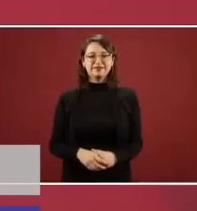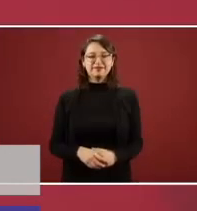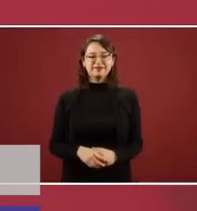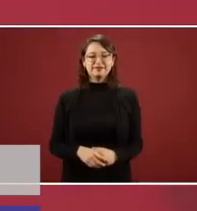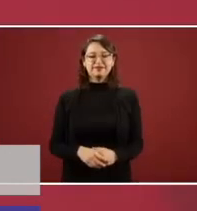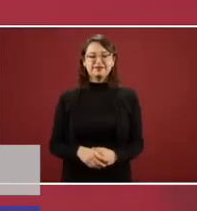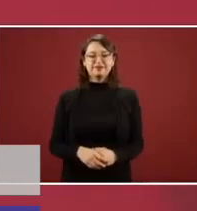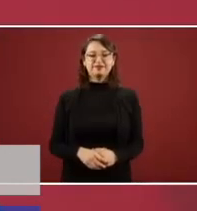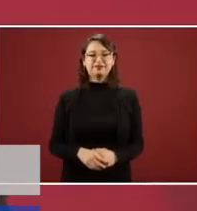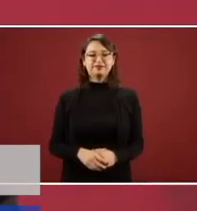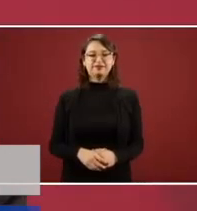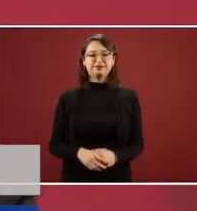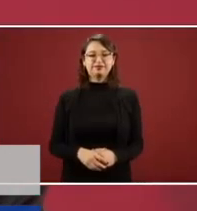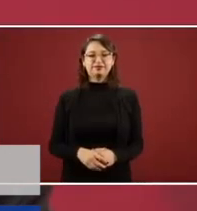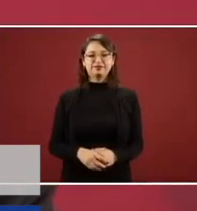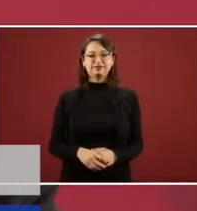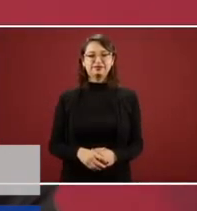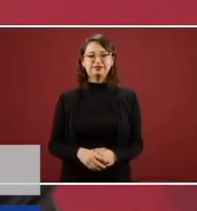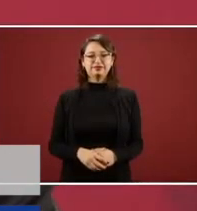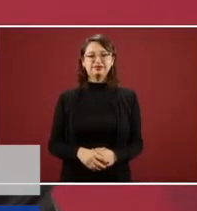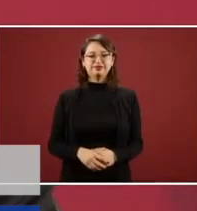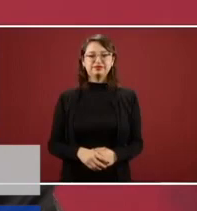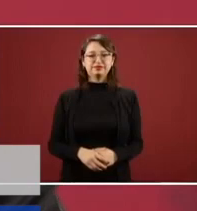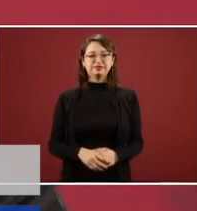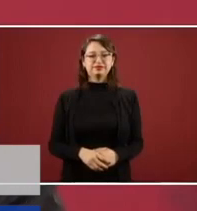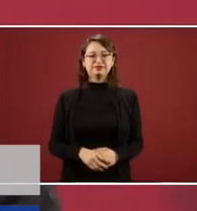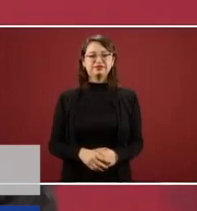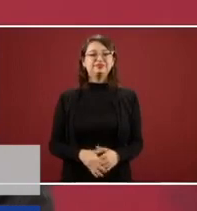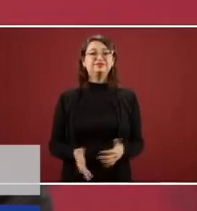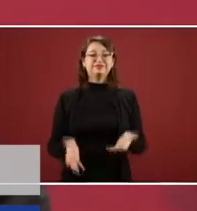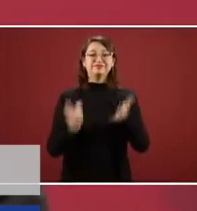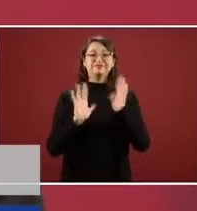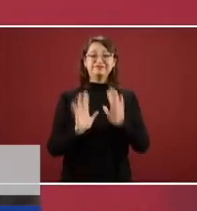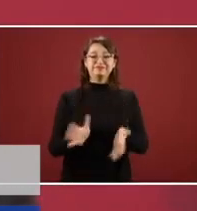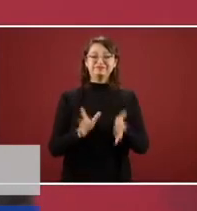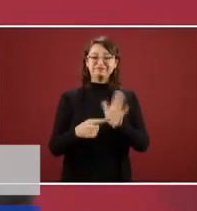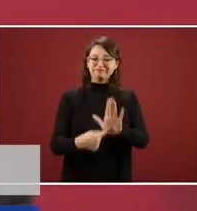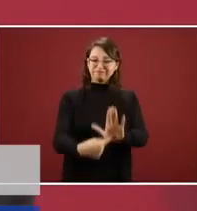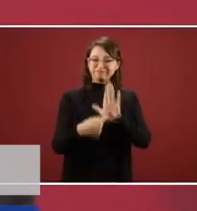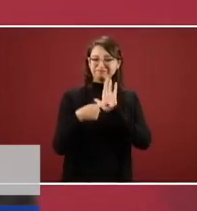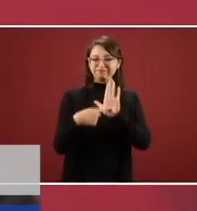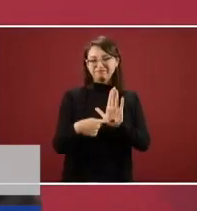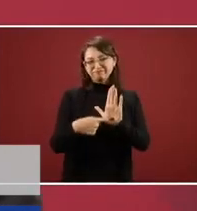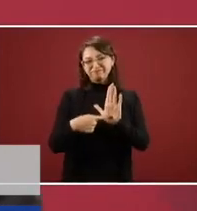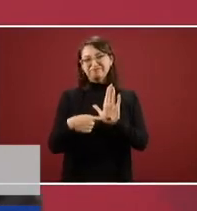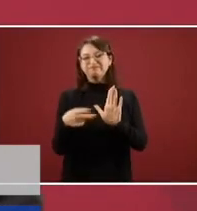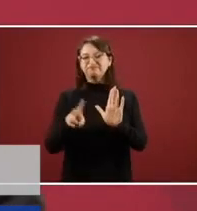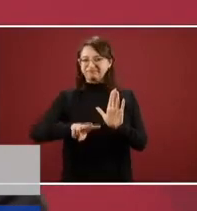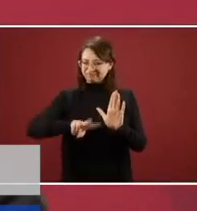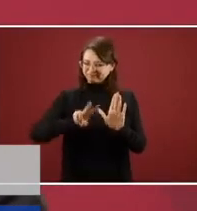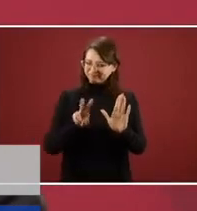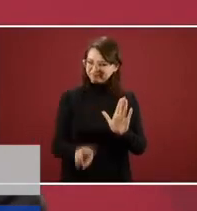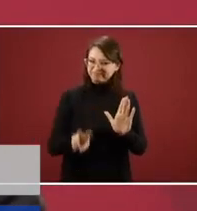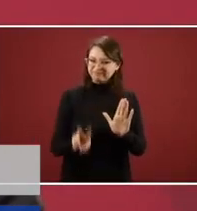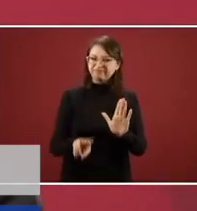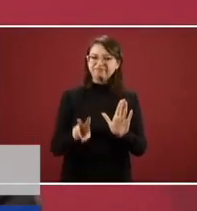más importante es el desarrollo económico distribuyendo la riqueza que produzca progreso con bienestar y justicia.